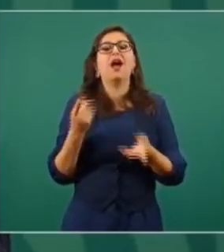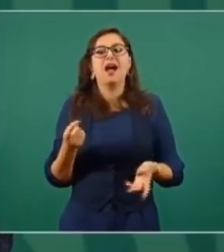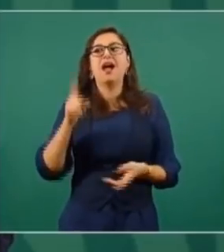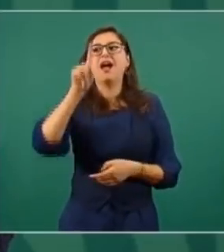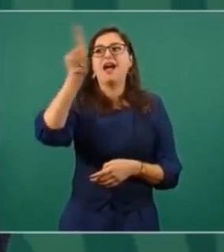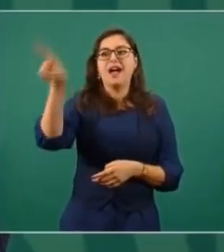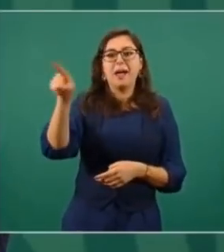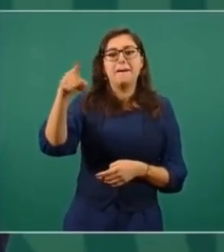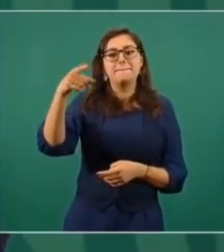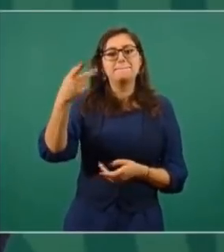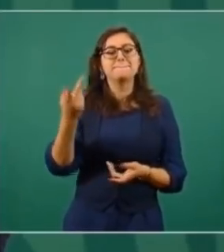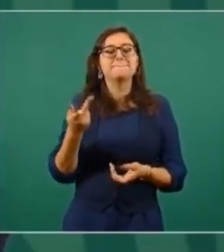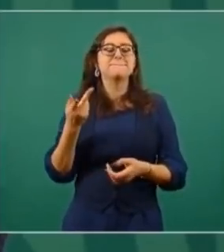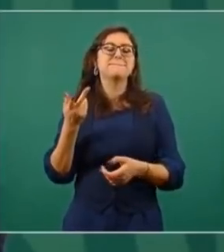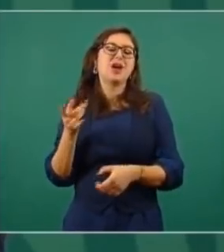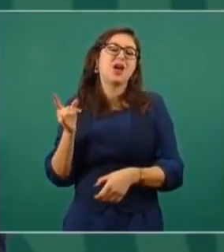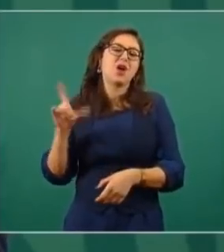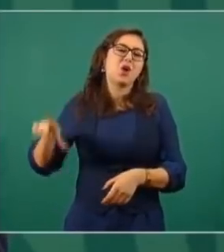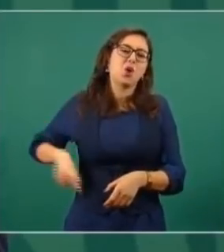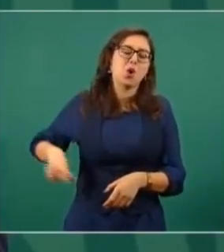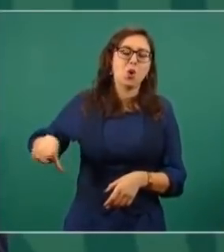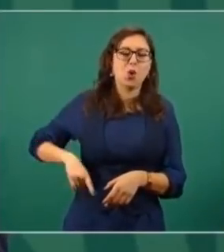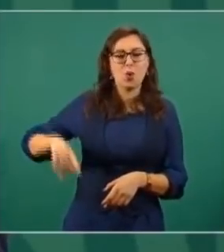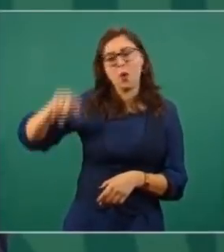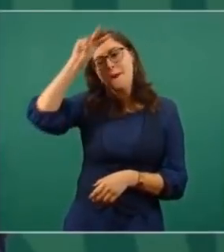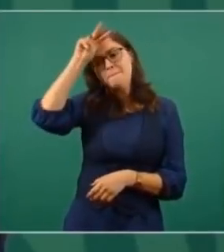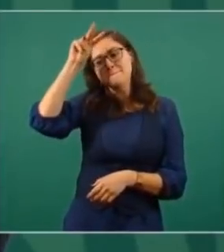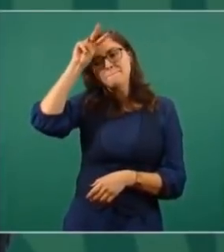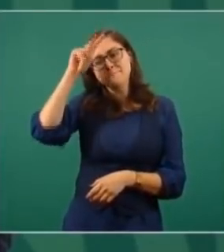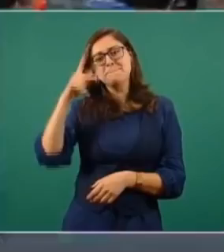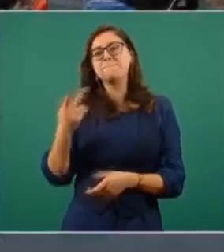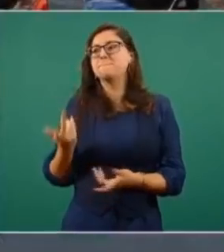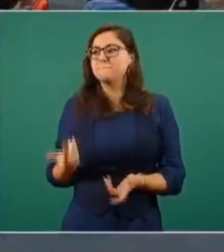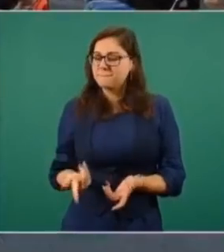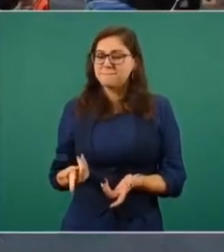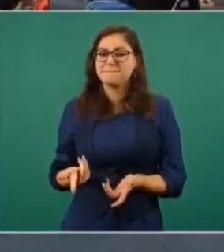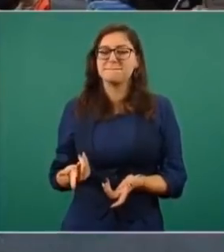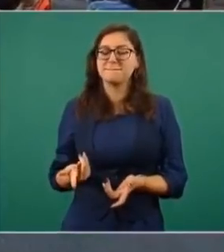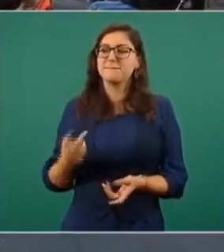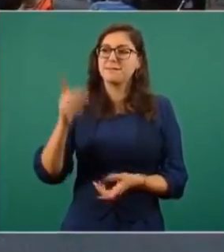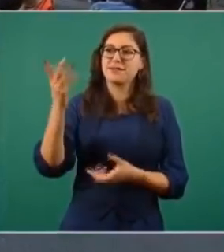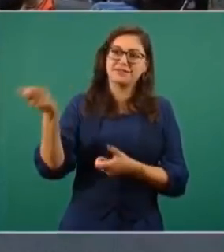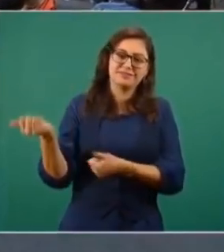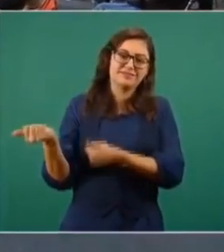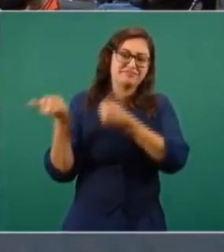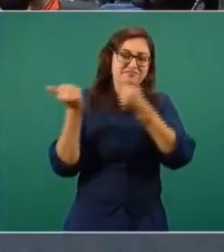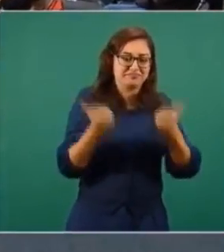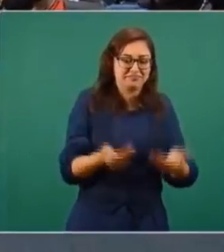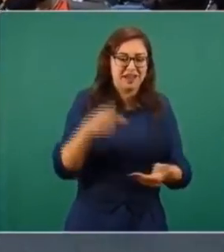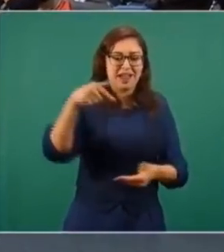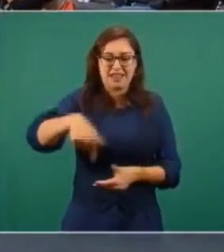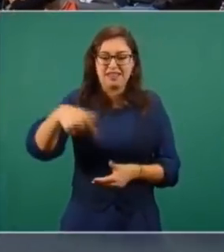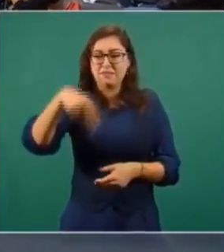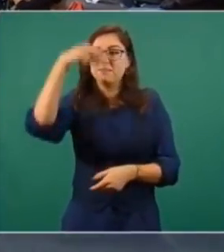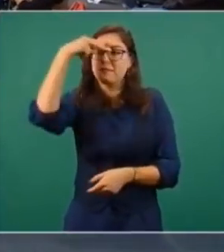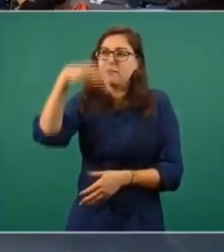el gas de Perú y traerlo a México. Desde luego no licitaron.